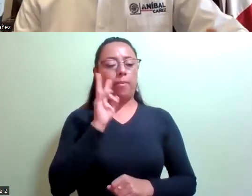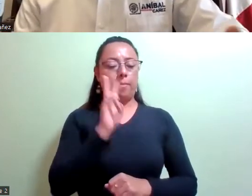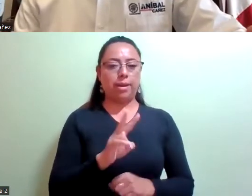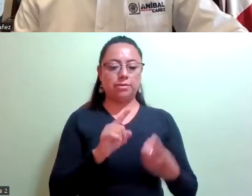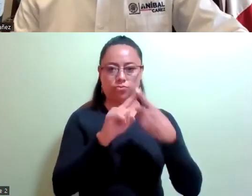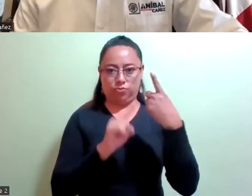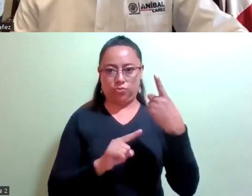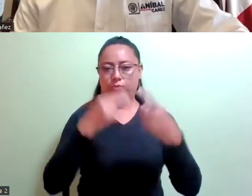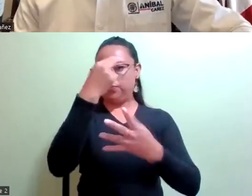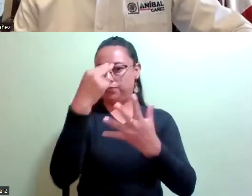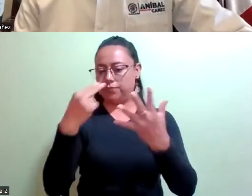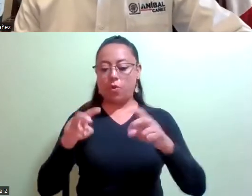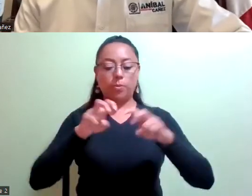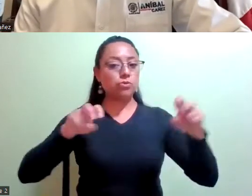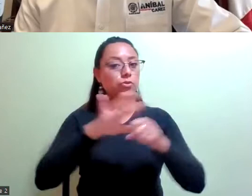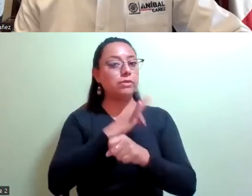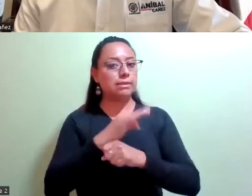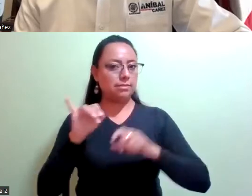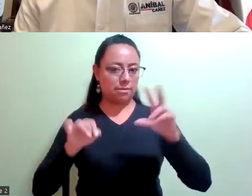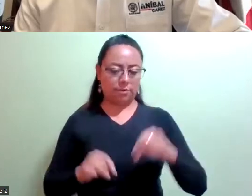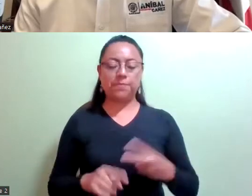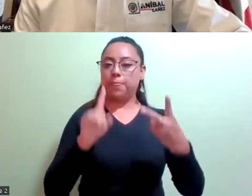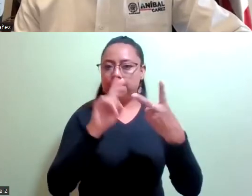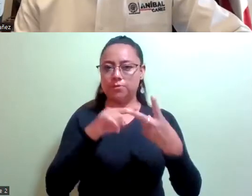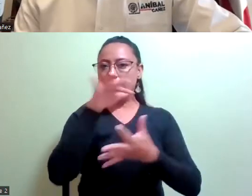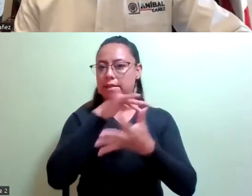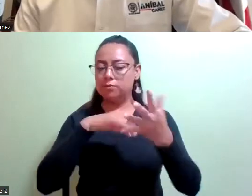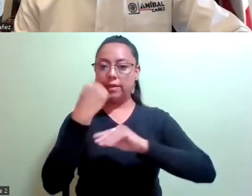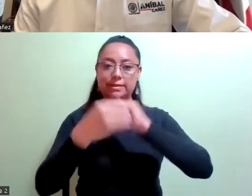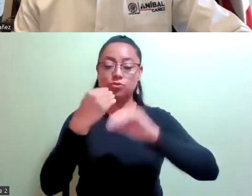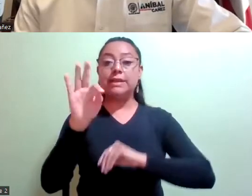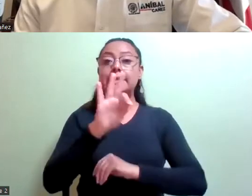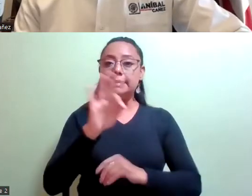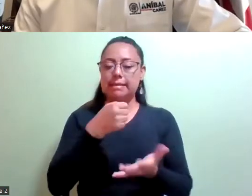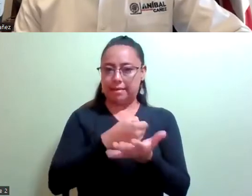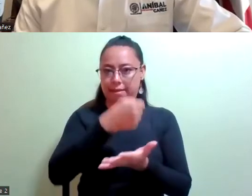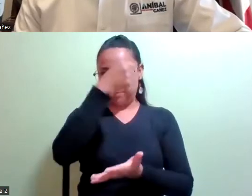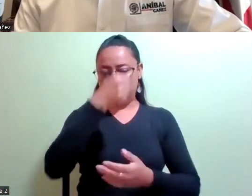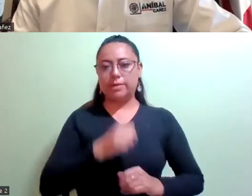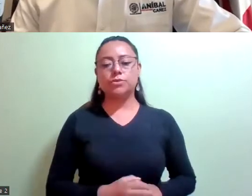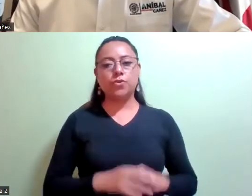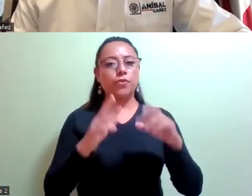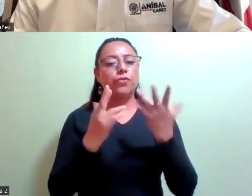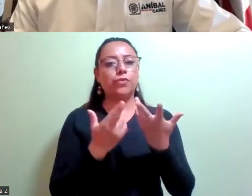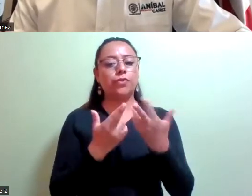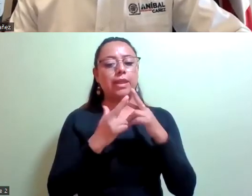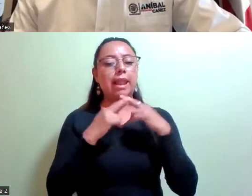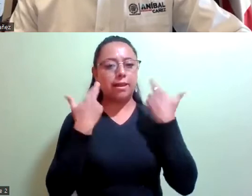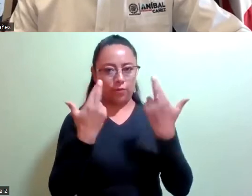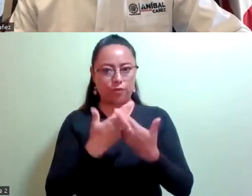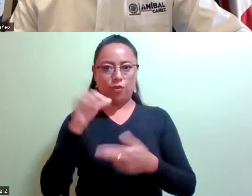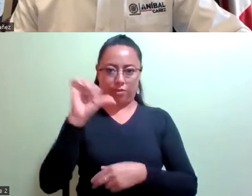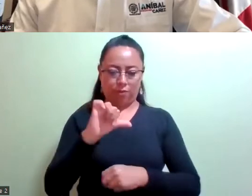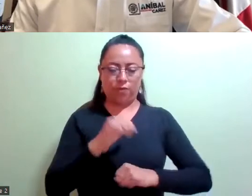de asistencia y verificación del quórum. 2. Lectura y discusión y, en su caso, aprobación de la orden del día.